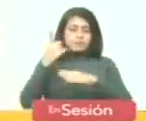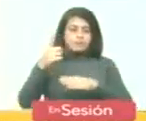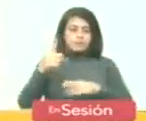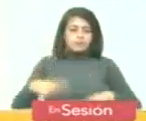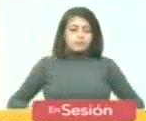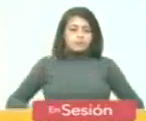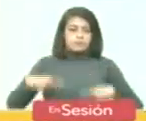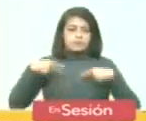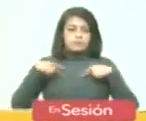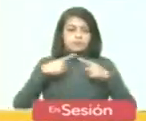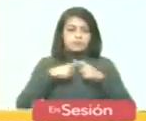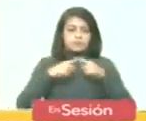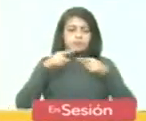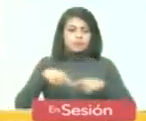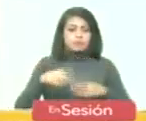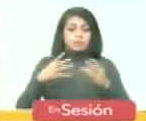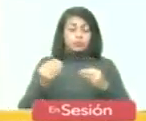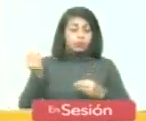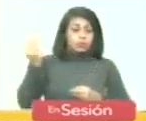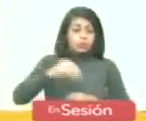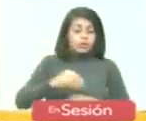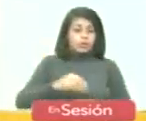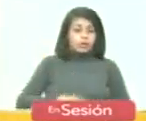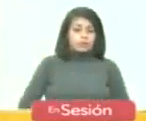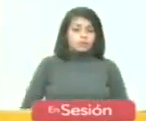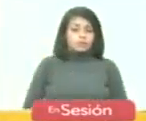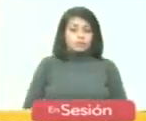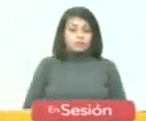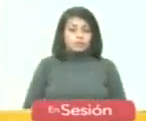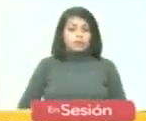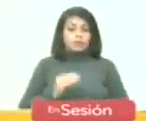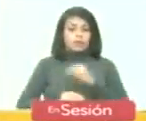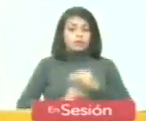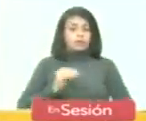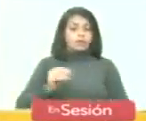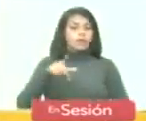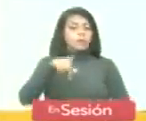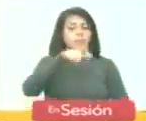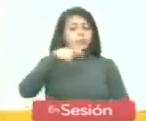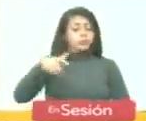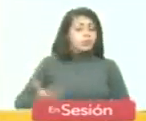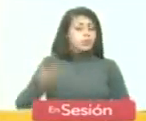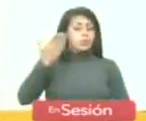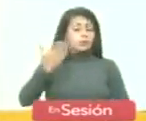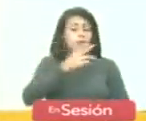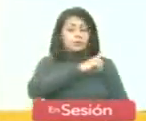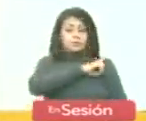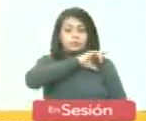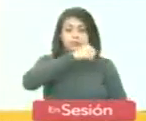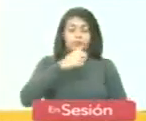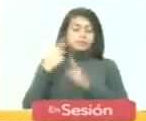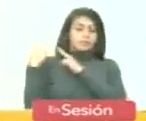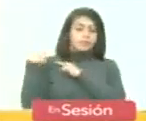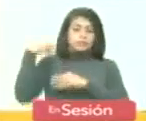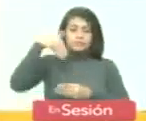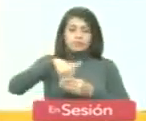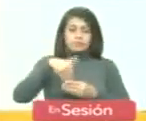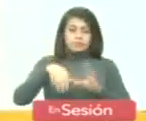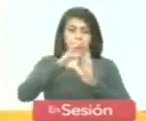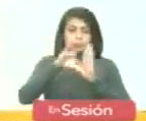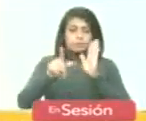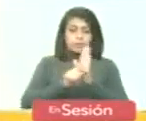vida, mucho más hacia los altos funcionarios que de manera electoral y